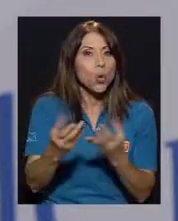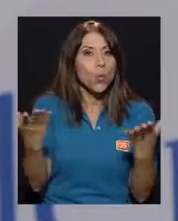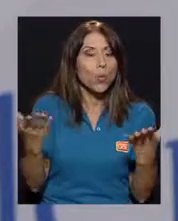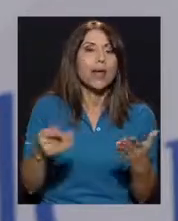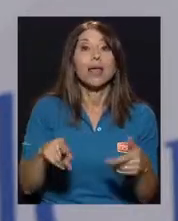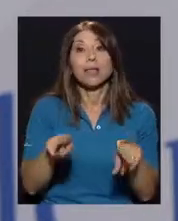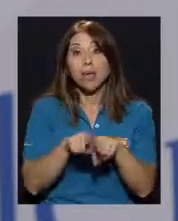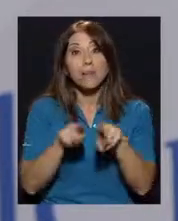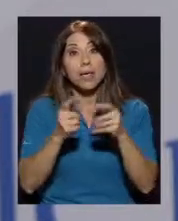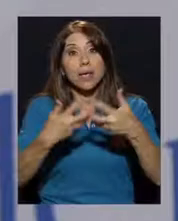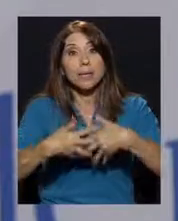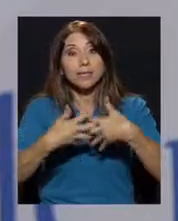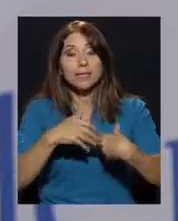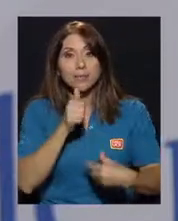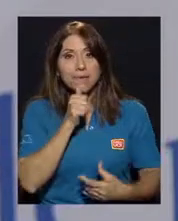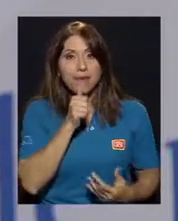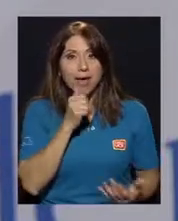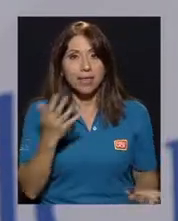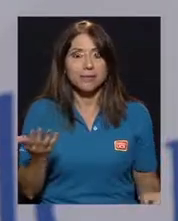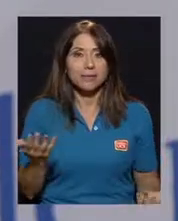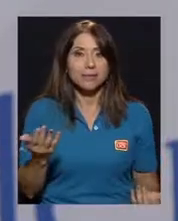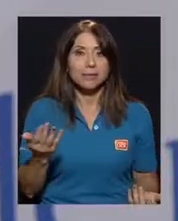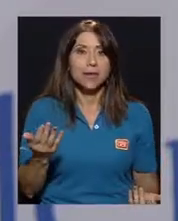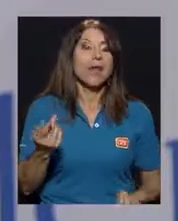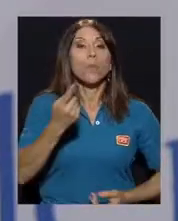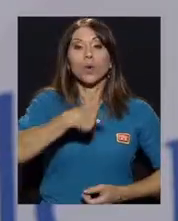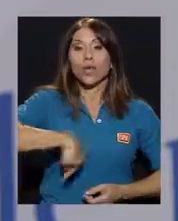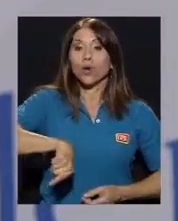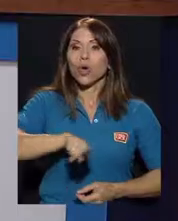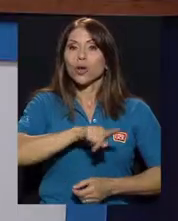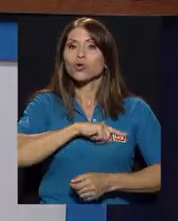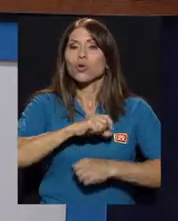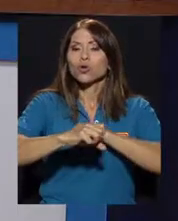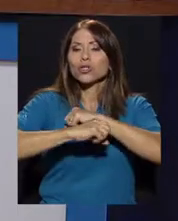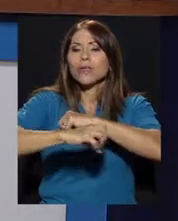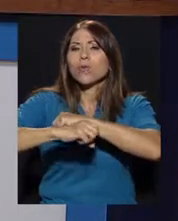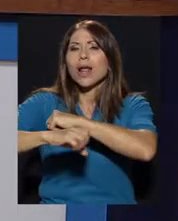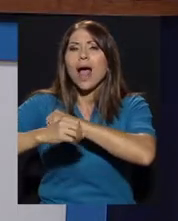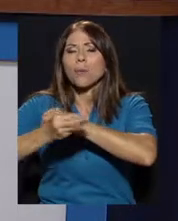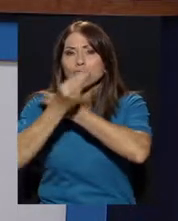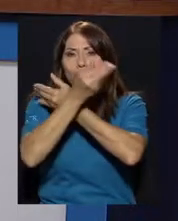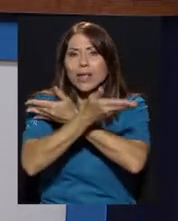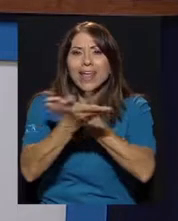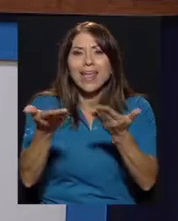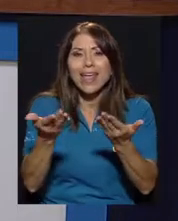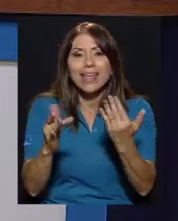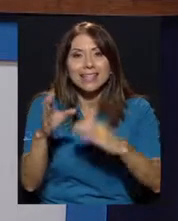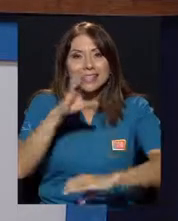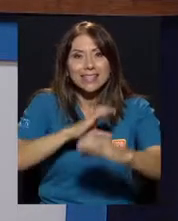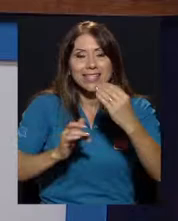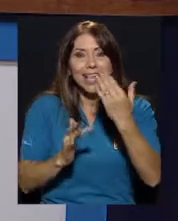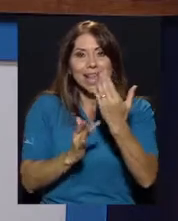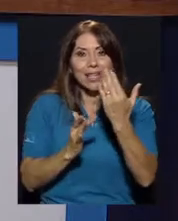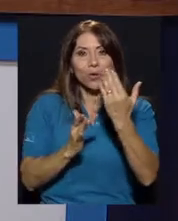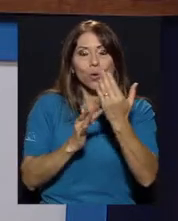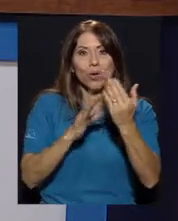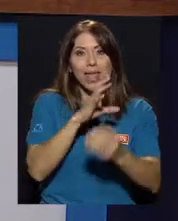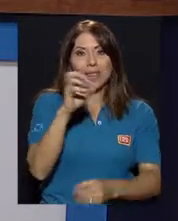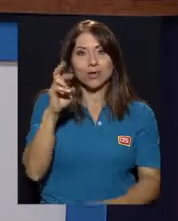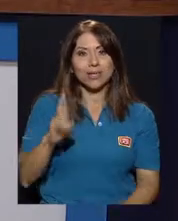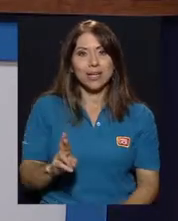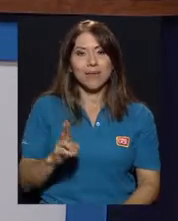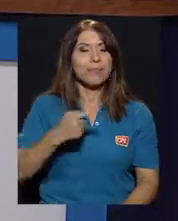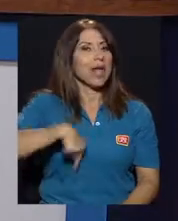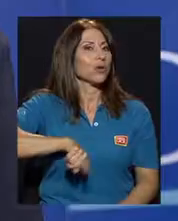privadas también porque vamos a lo que divulgamos y nos centramos es divulgar la ciencia y la tecnología que se hace en costa rica no nos